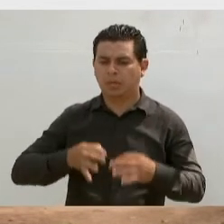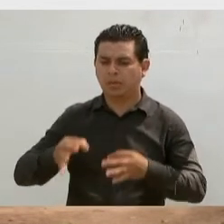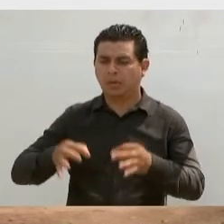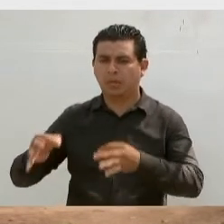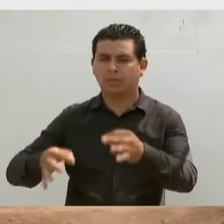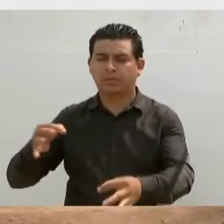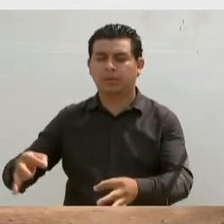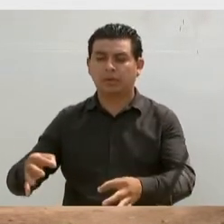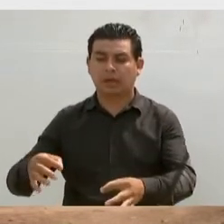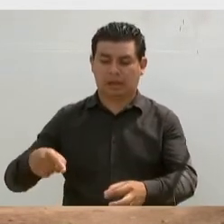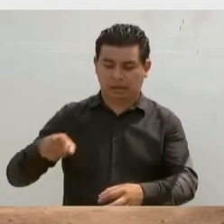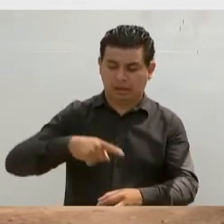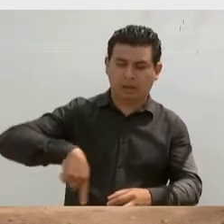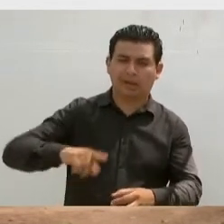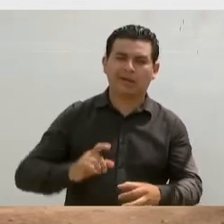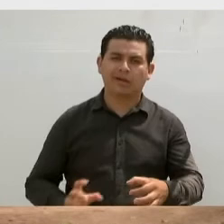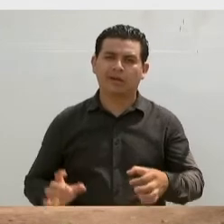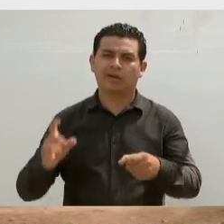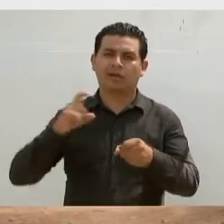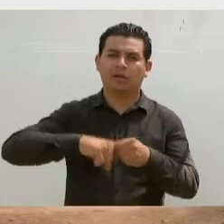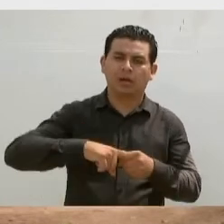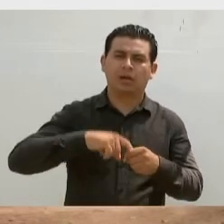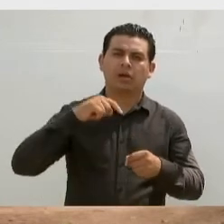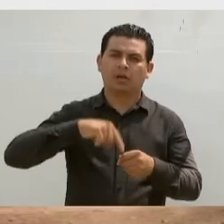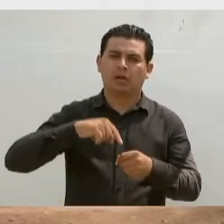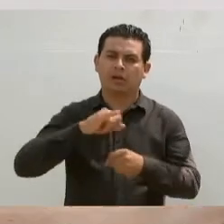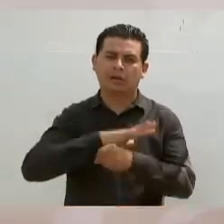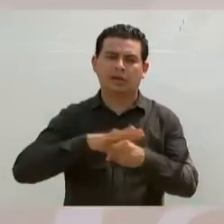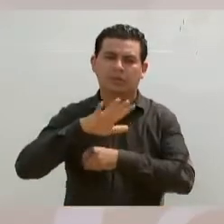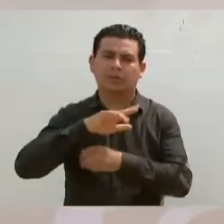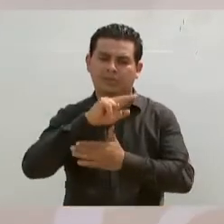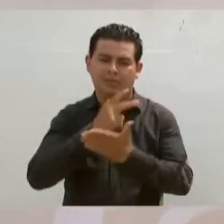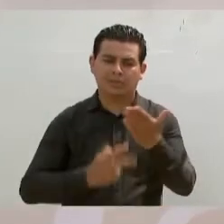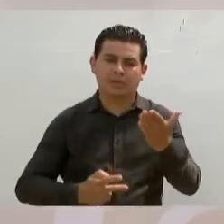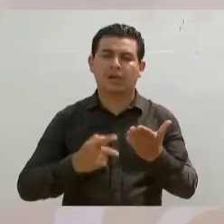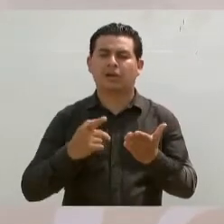y participan en el programa en esta región del Istmo